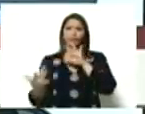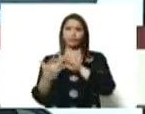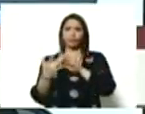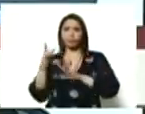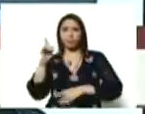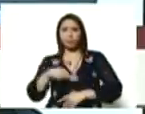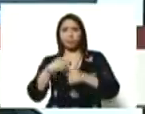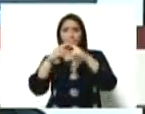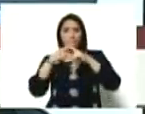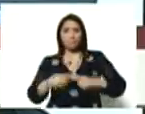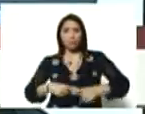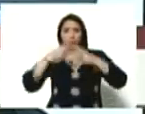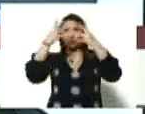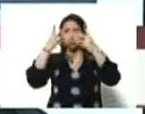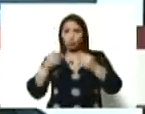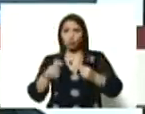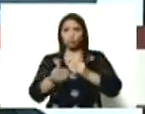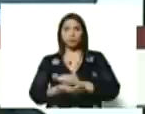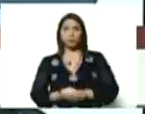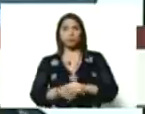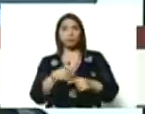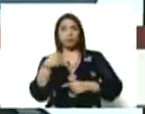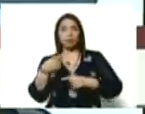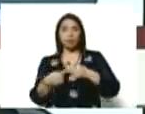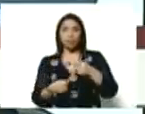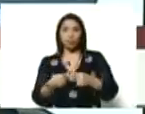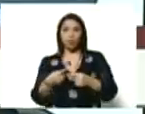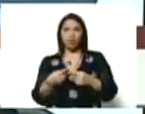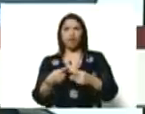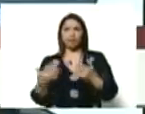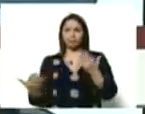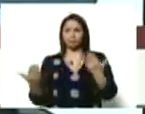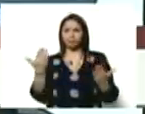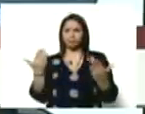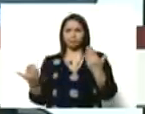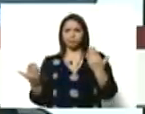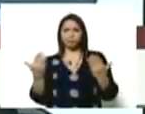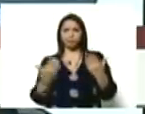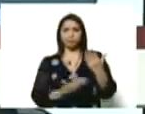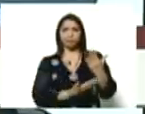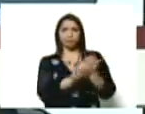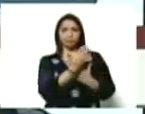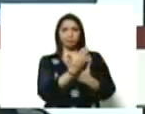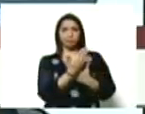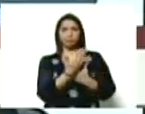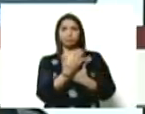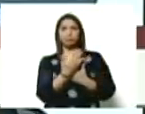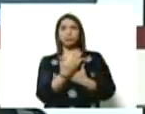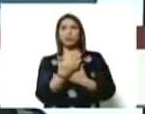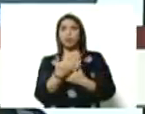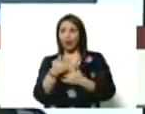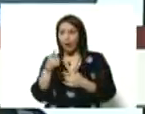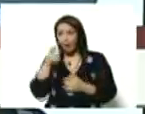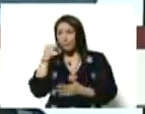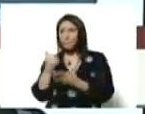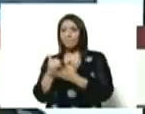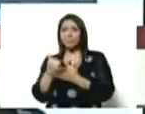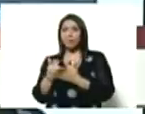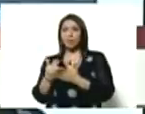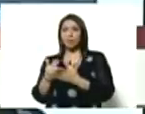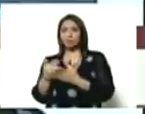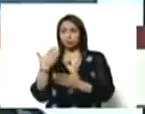proceso de totalización, y luego se cotejan las actas de escrutinio contra los comprobantes de votos